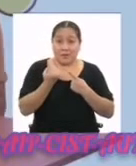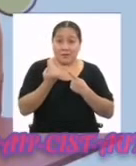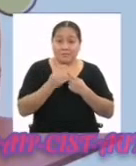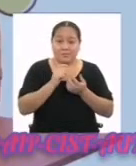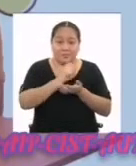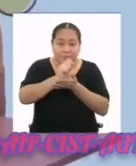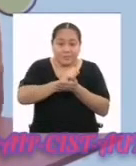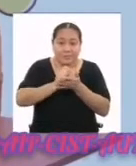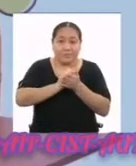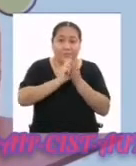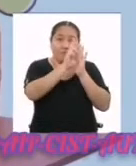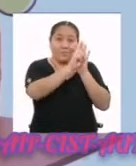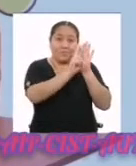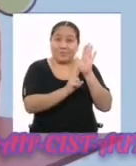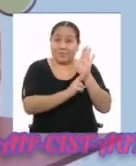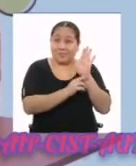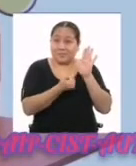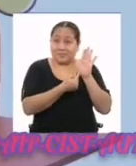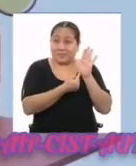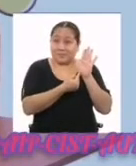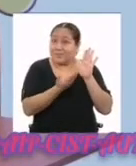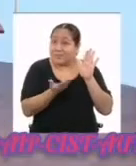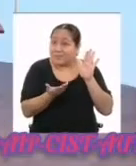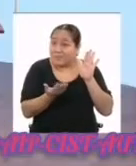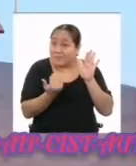para escribir un reglamento